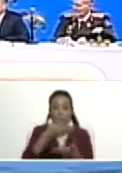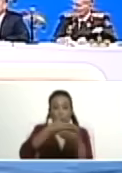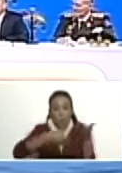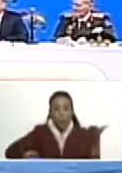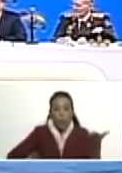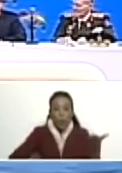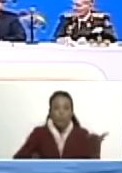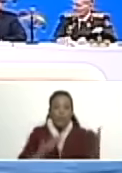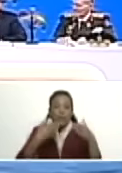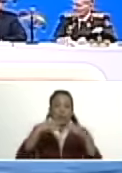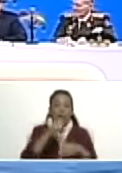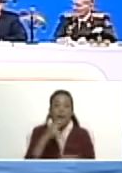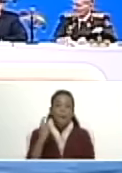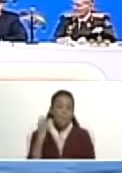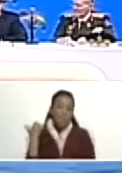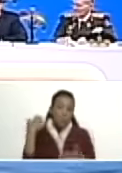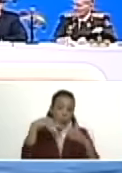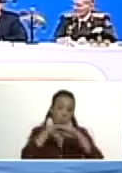conservan amistades.